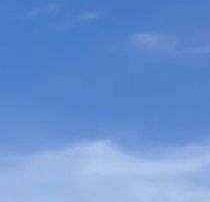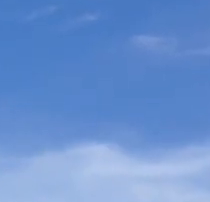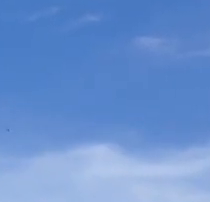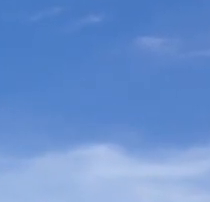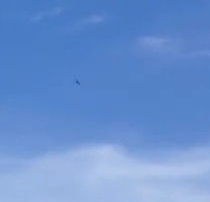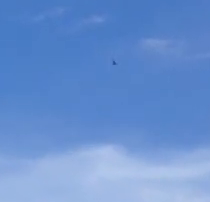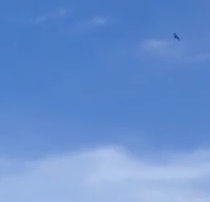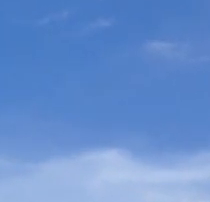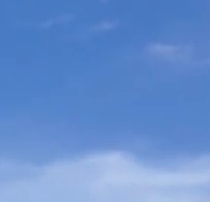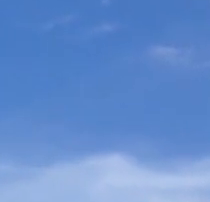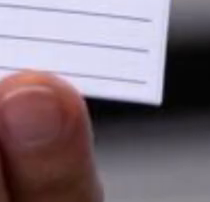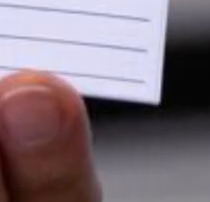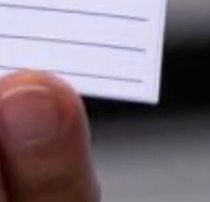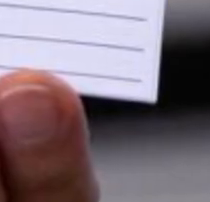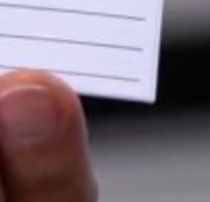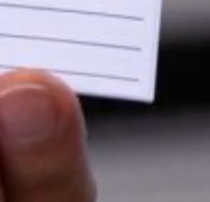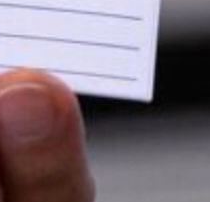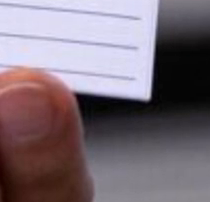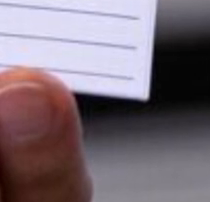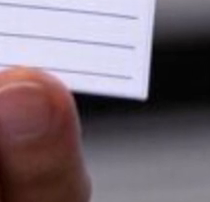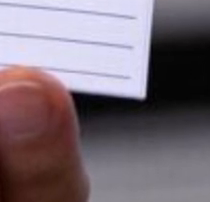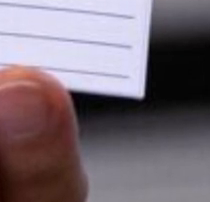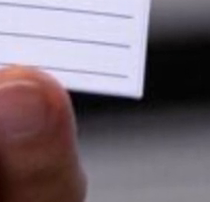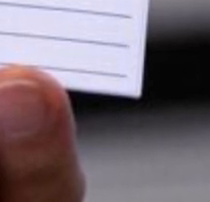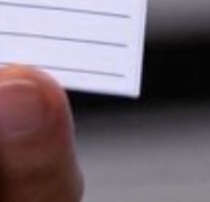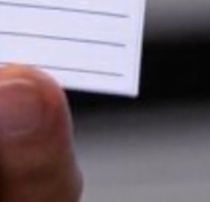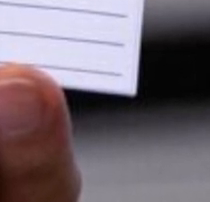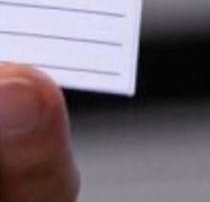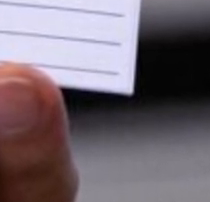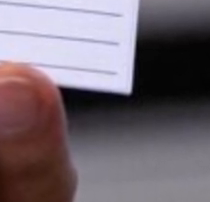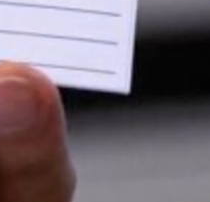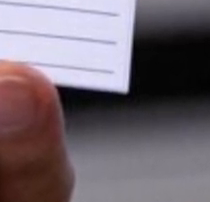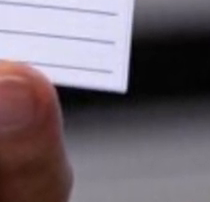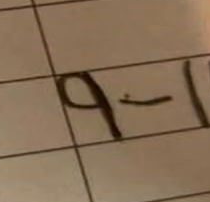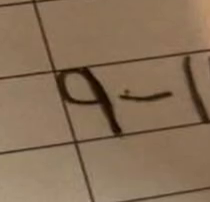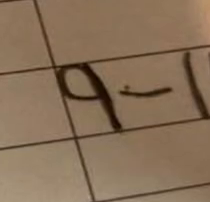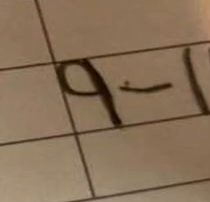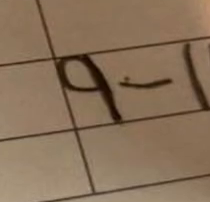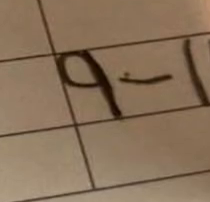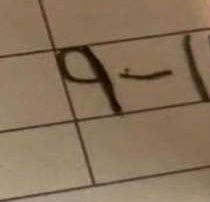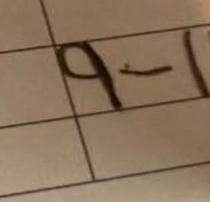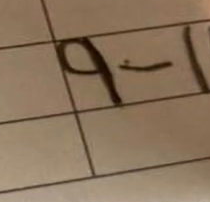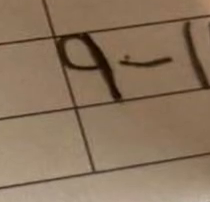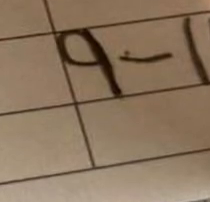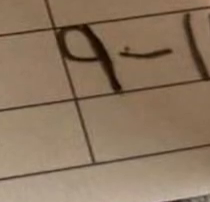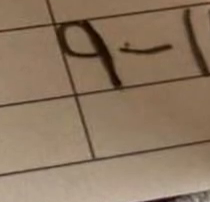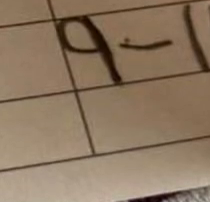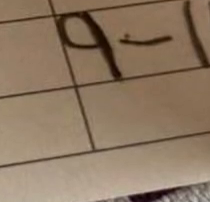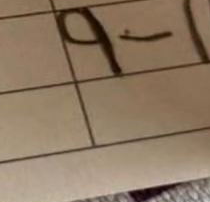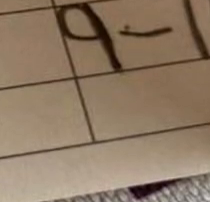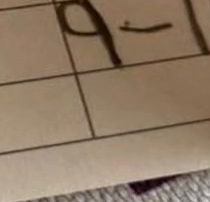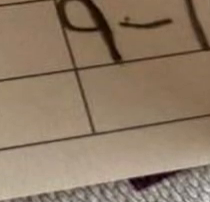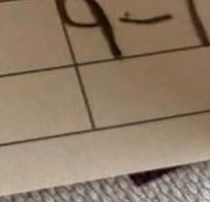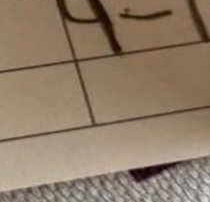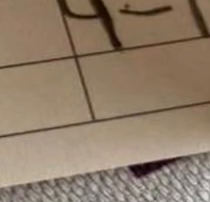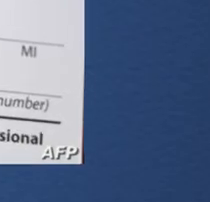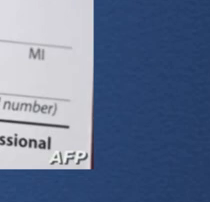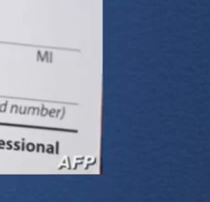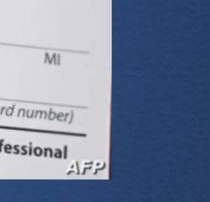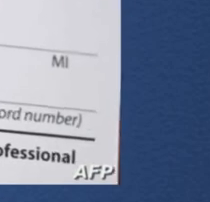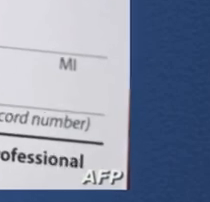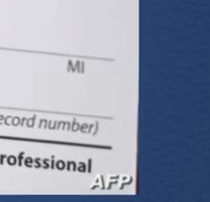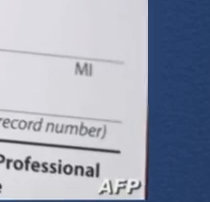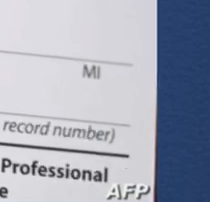actividades recreativas deberán presentar su certificado con el esquema de vacunación completo contra el cob y